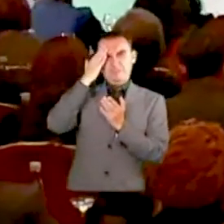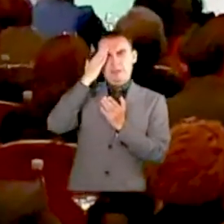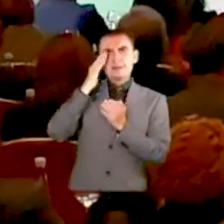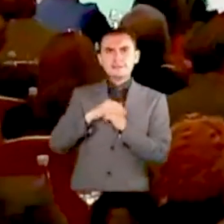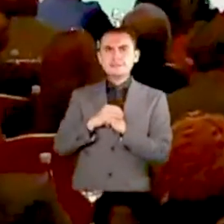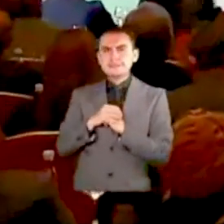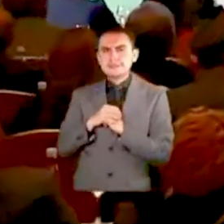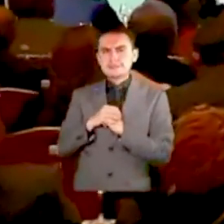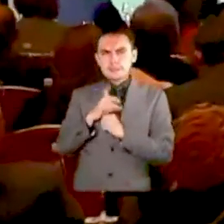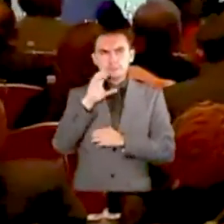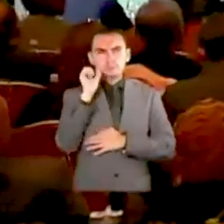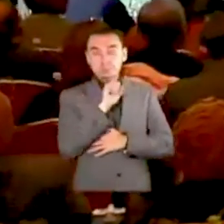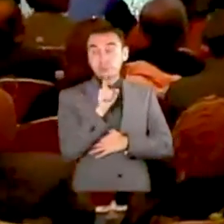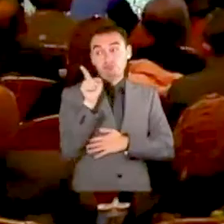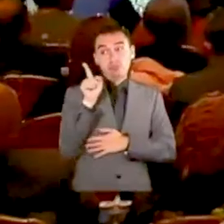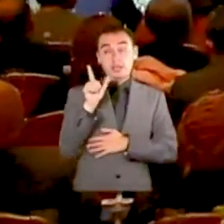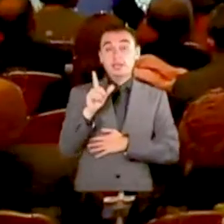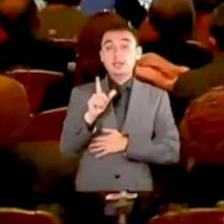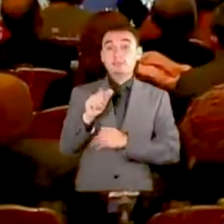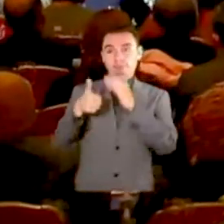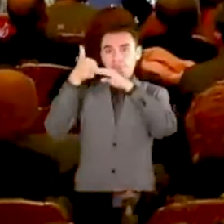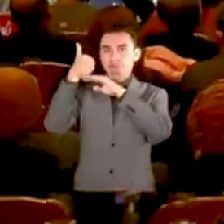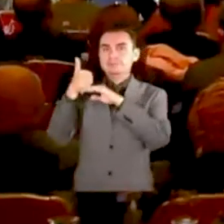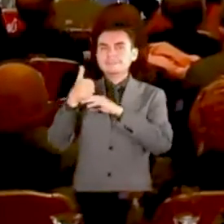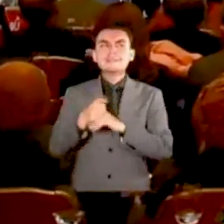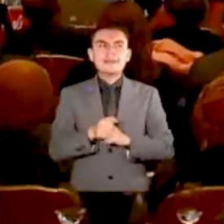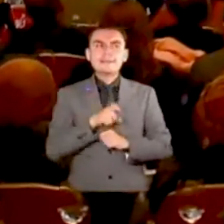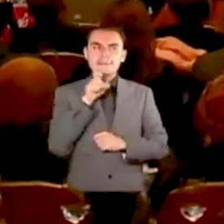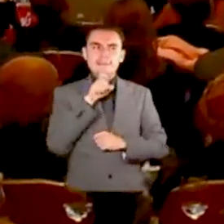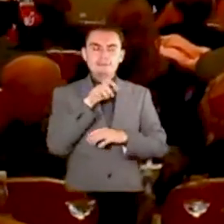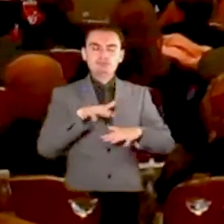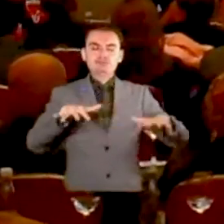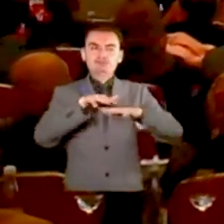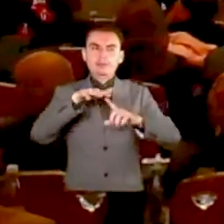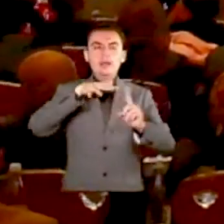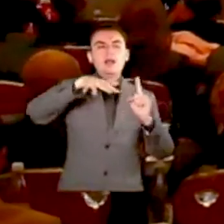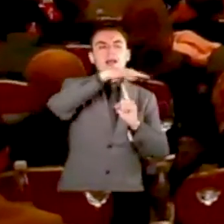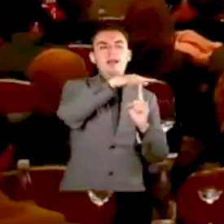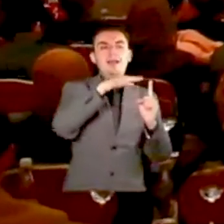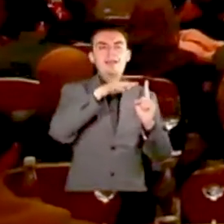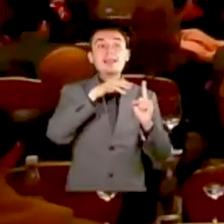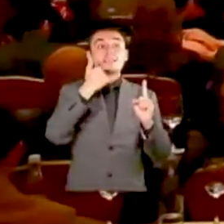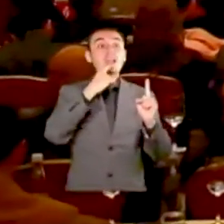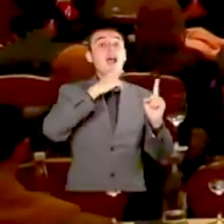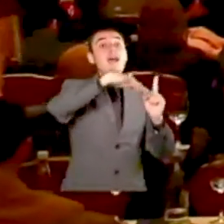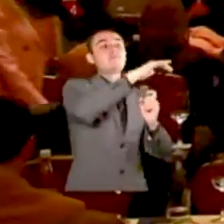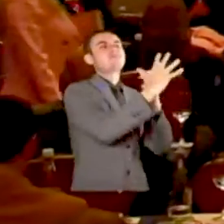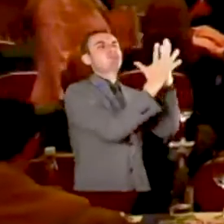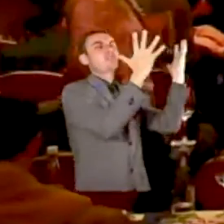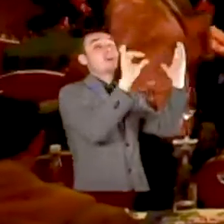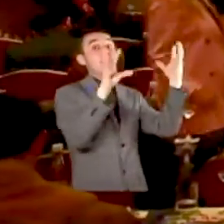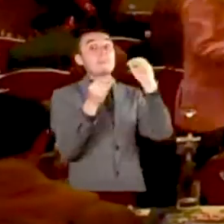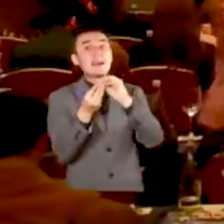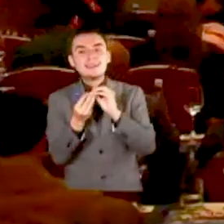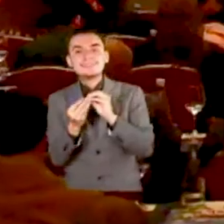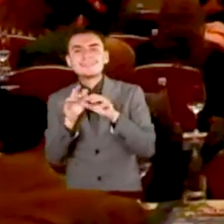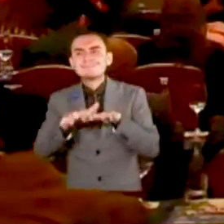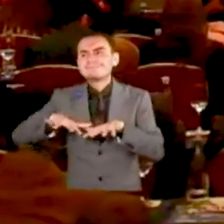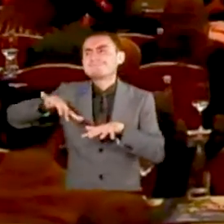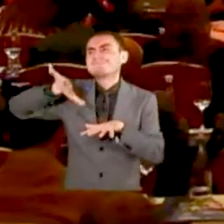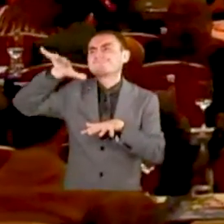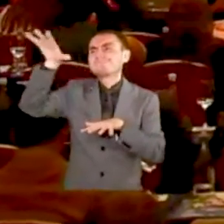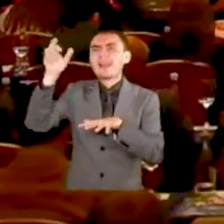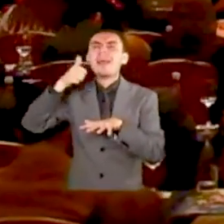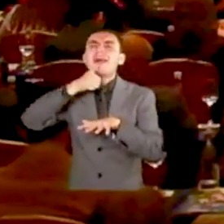de esa identificación suya, señora procuradora, de la necesidad de proteger las zonas de páramos, sobre todo el páramo de Santurbán,